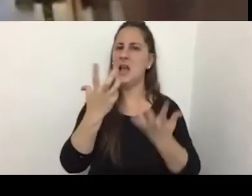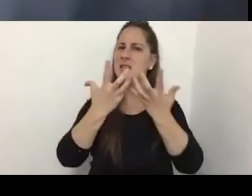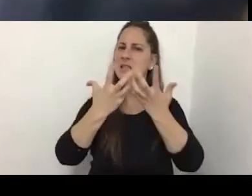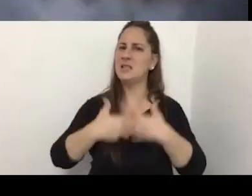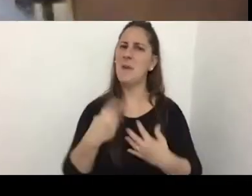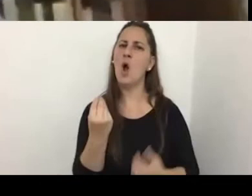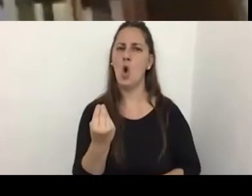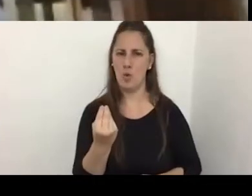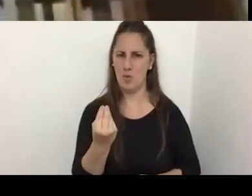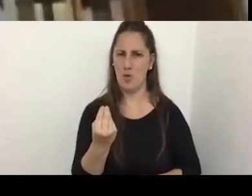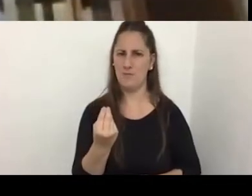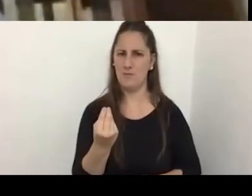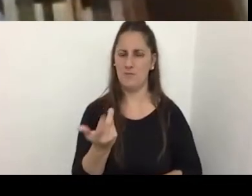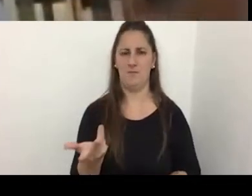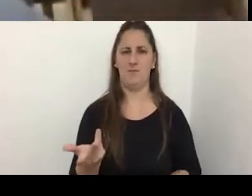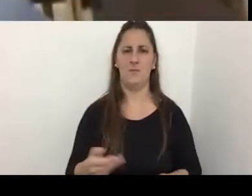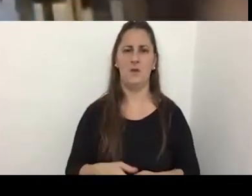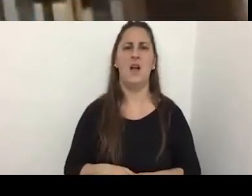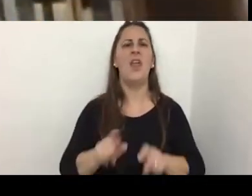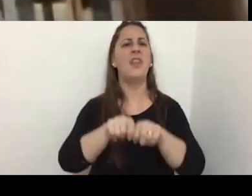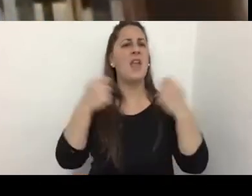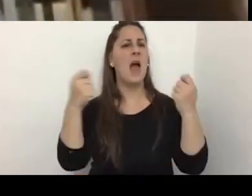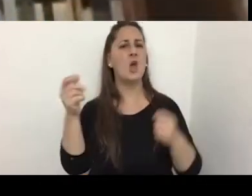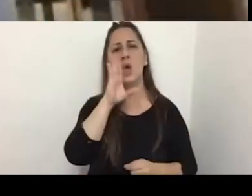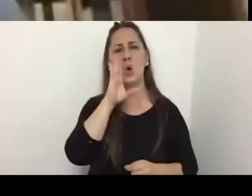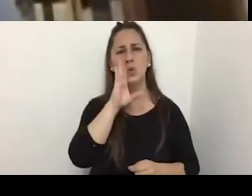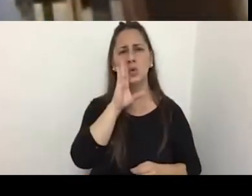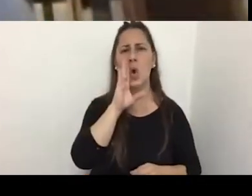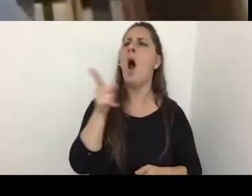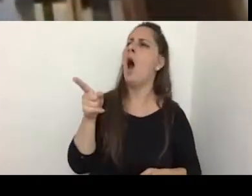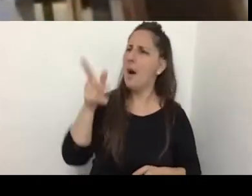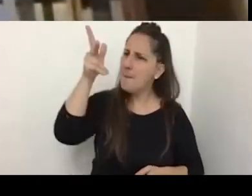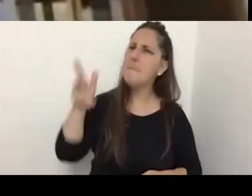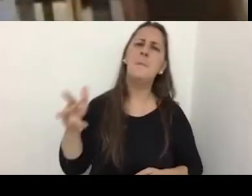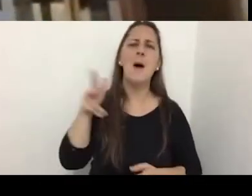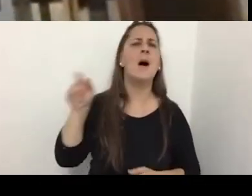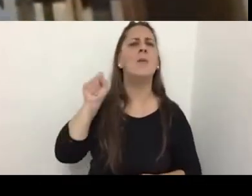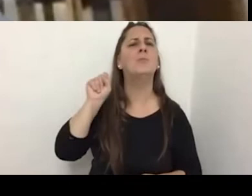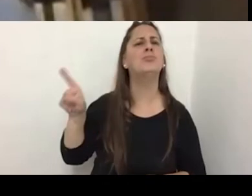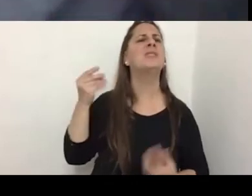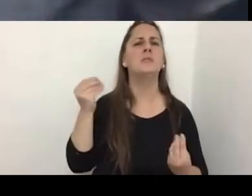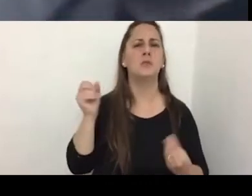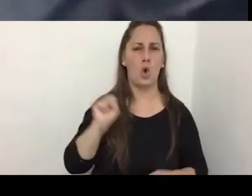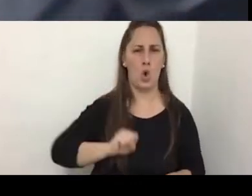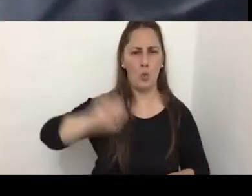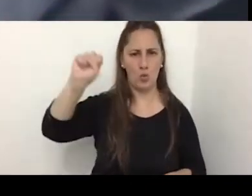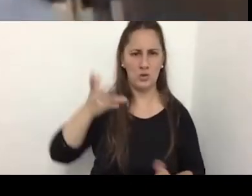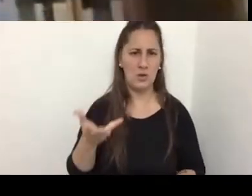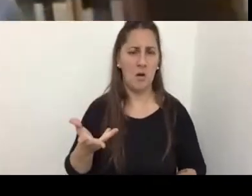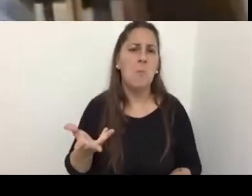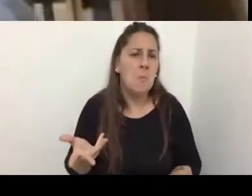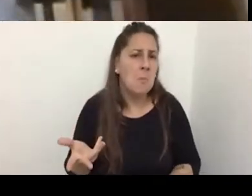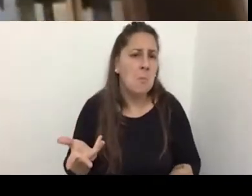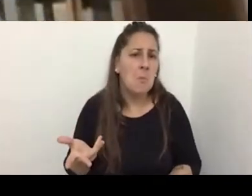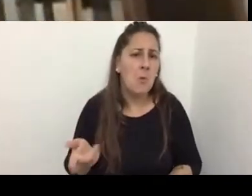diciendo, ¿no? Como en un diario de Estados Unidos, el Papa es comunista. ¿Qué sé yo? Si el Papa es comunista, yo me pongo a cantar y